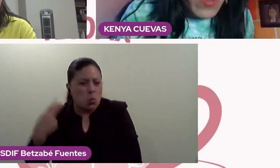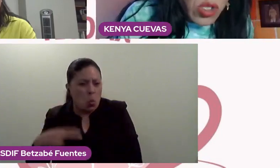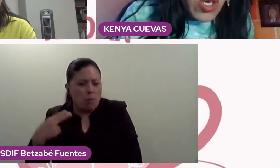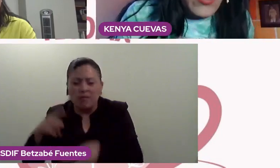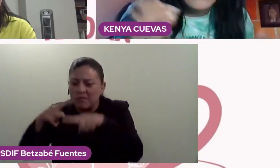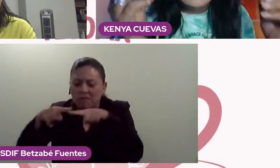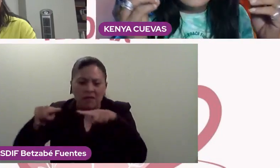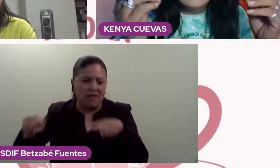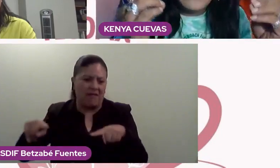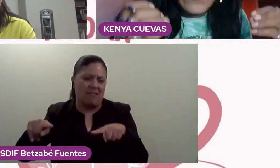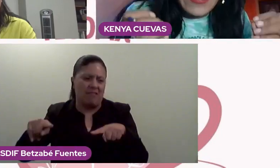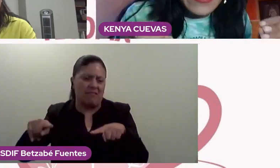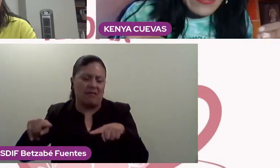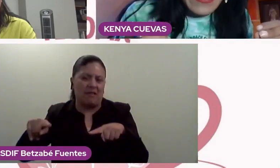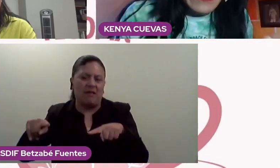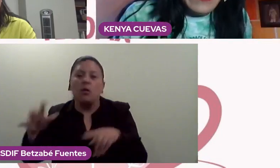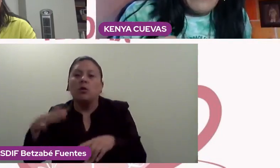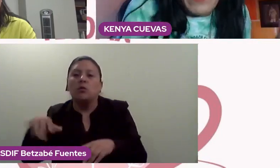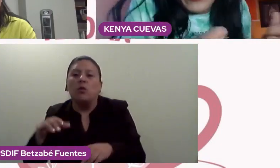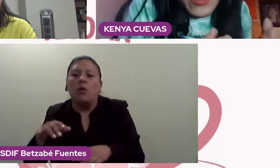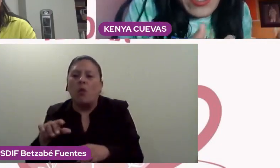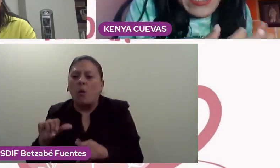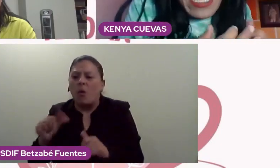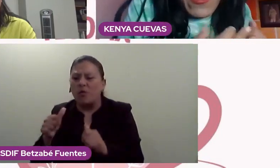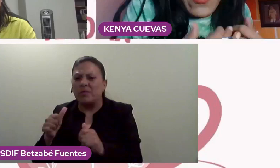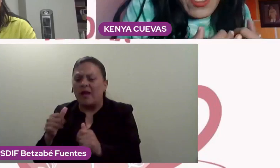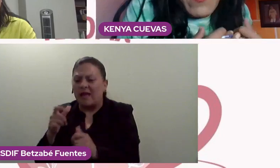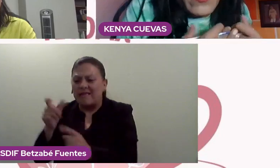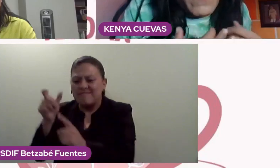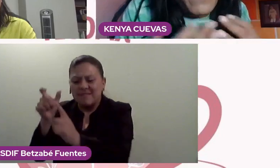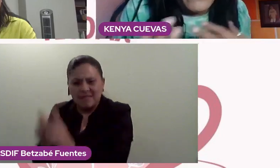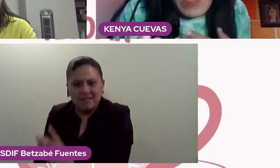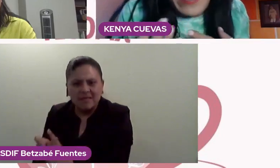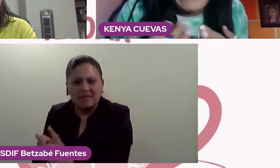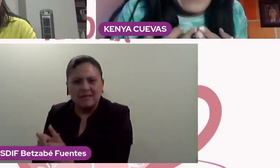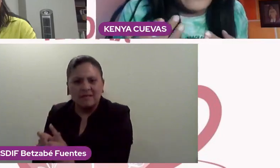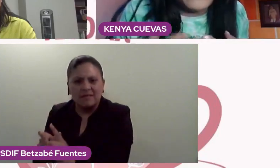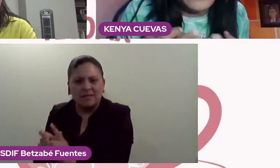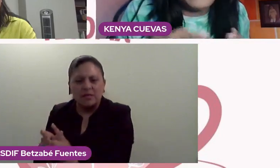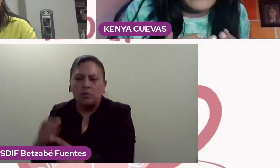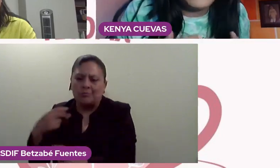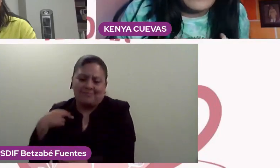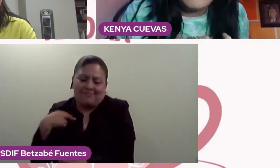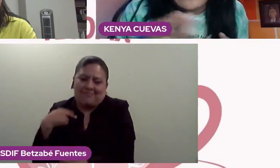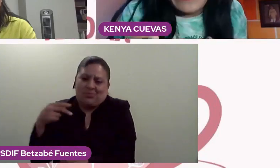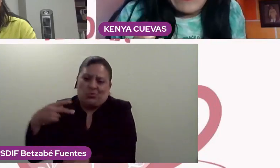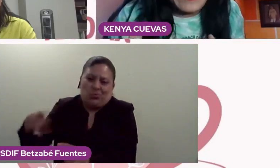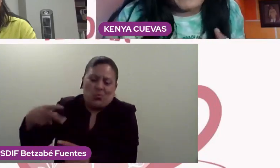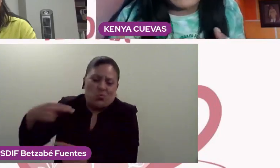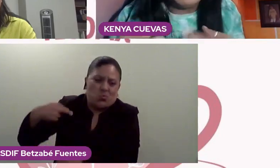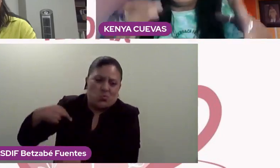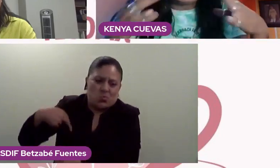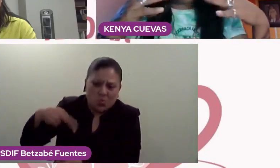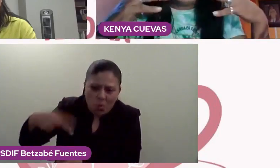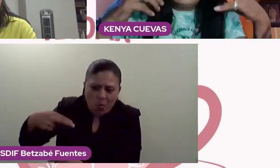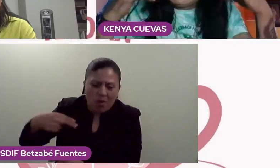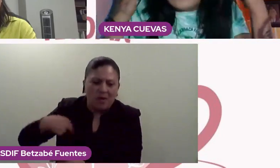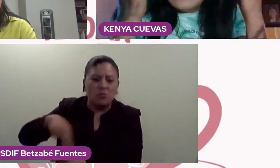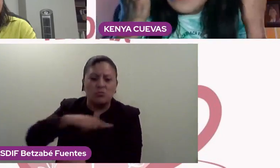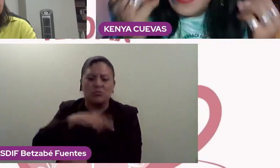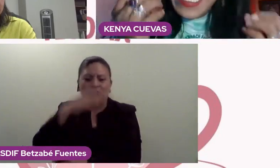identidad y luchó, y entonces, pues nosotras la conocemos como fulana, ¿no? Y eso es una violencia,